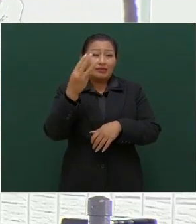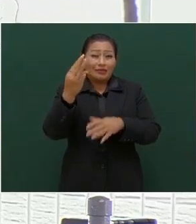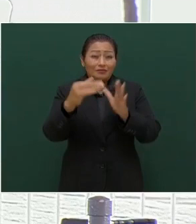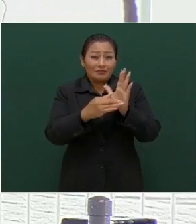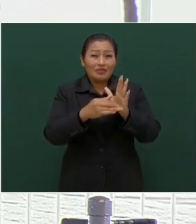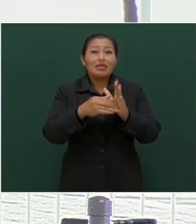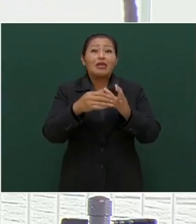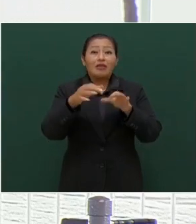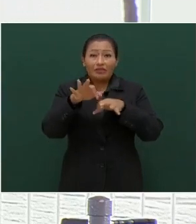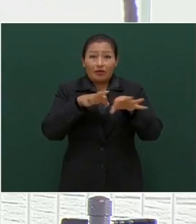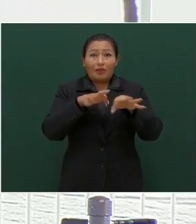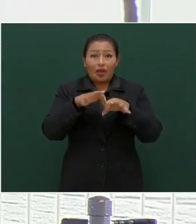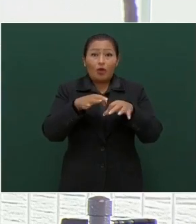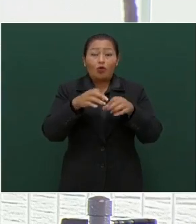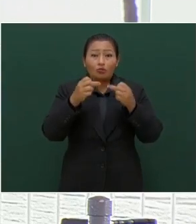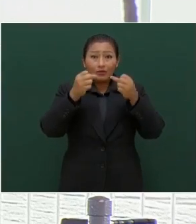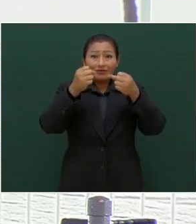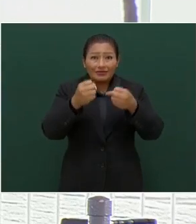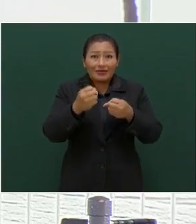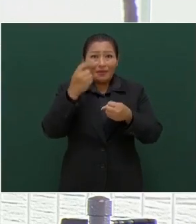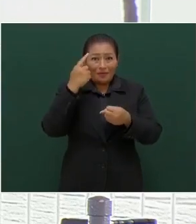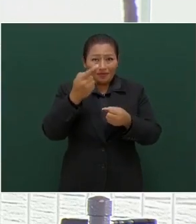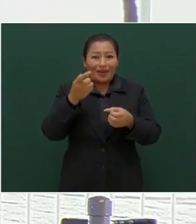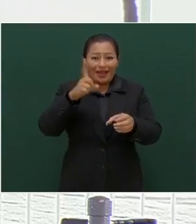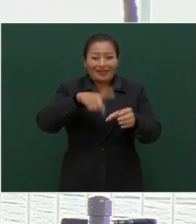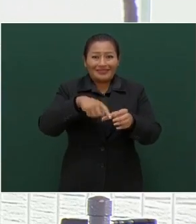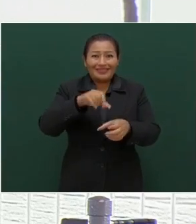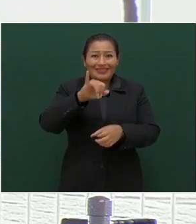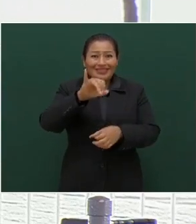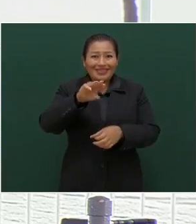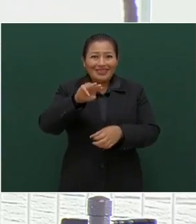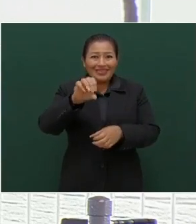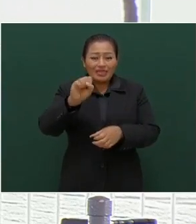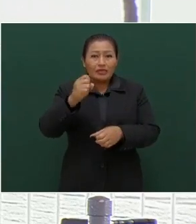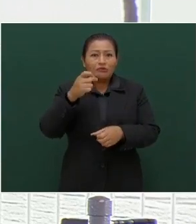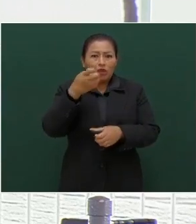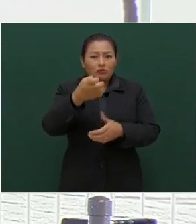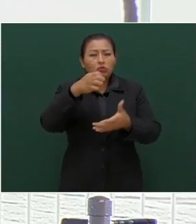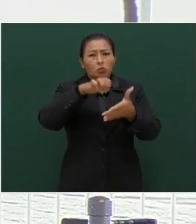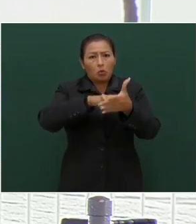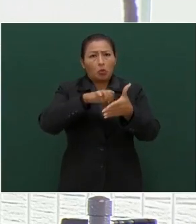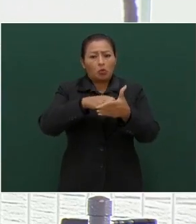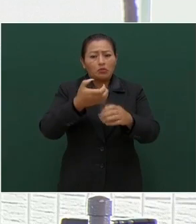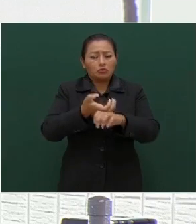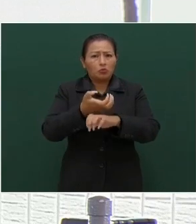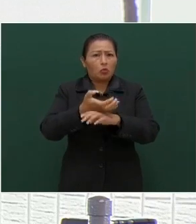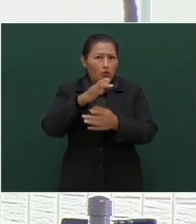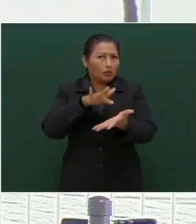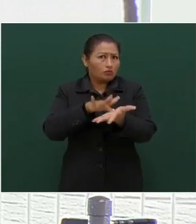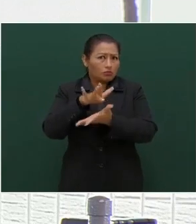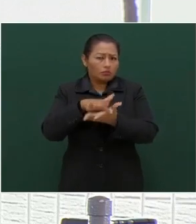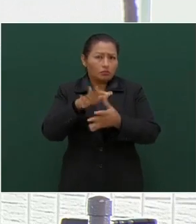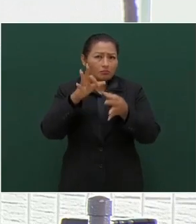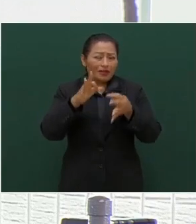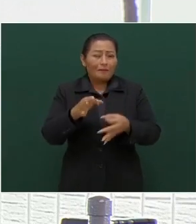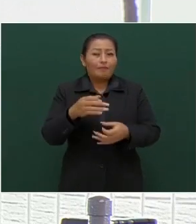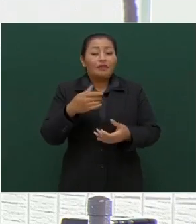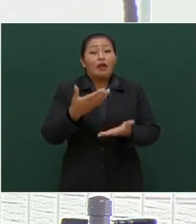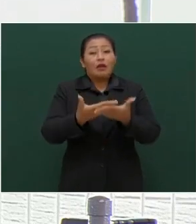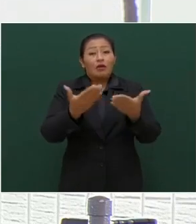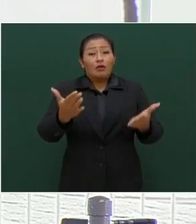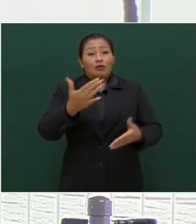673,300 empleos formales registrados ante el IMSS, y eso es todo un hito para la economía de Sonora, sin duda. Entonces, señor